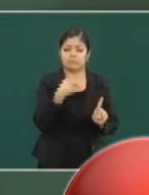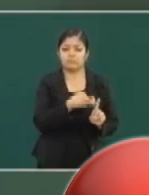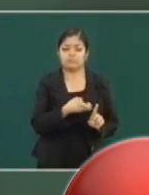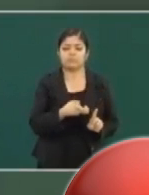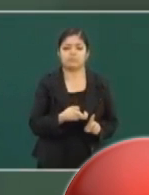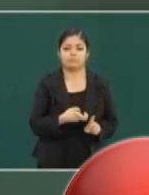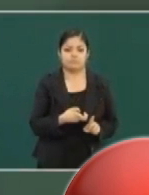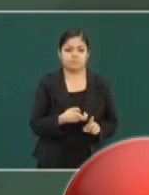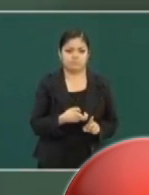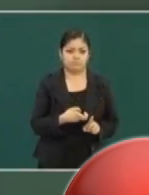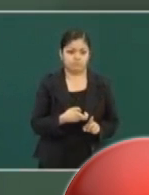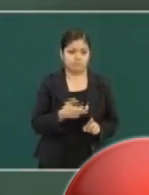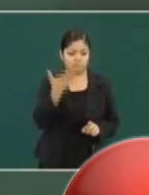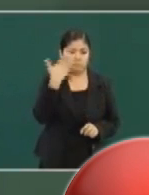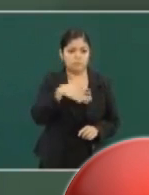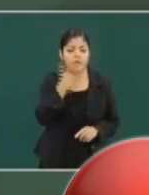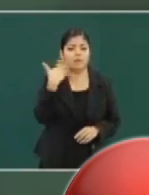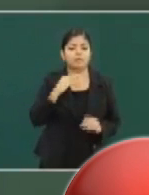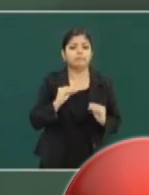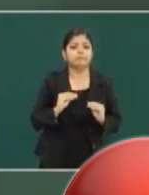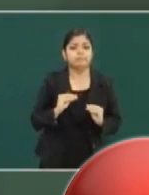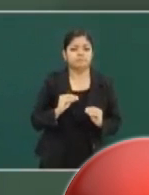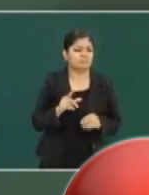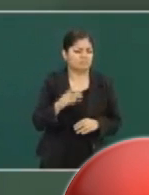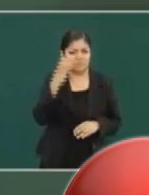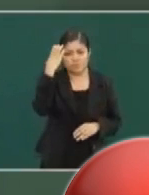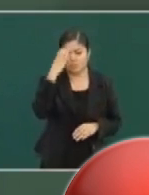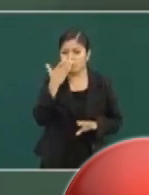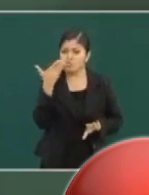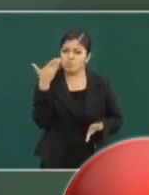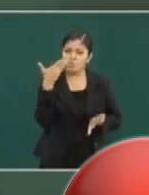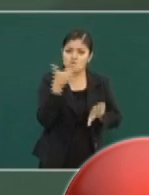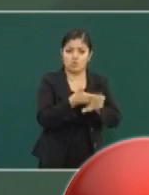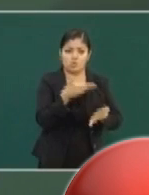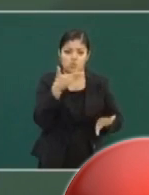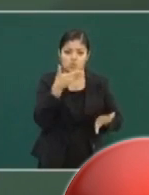como pocas veces, insultos